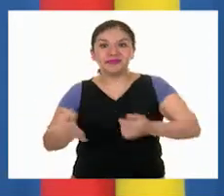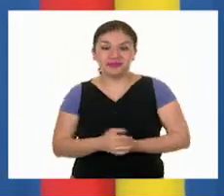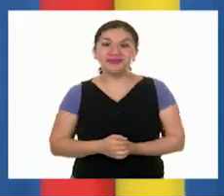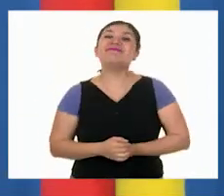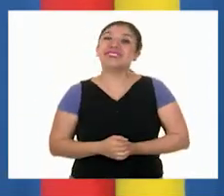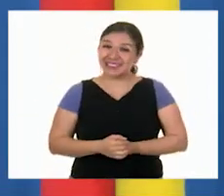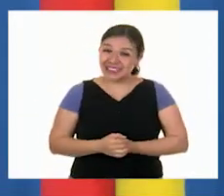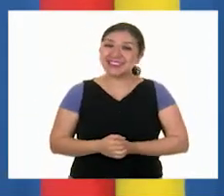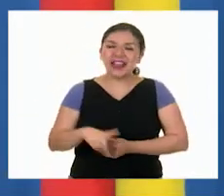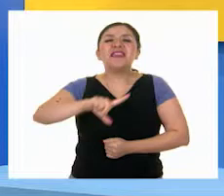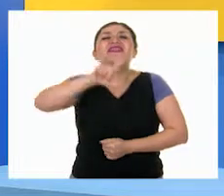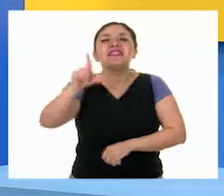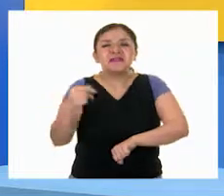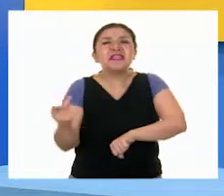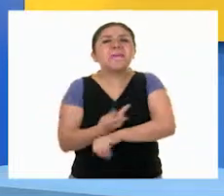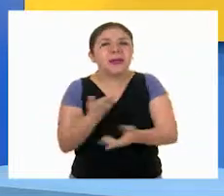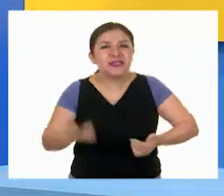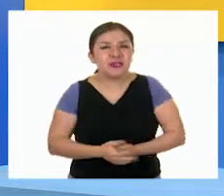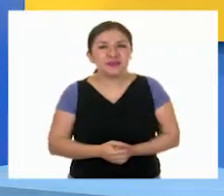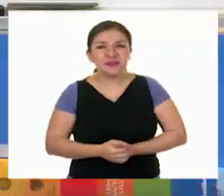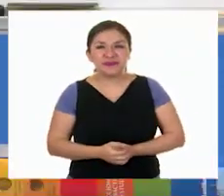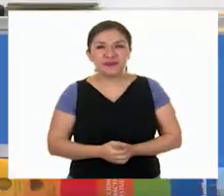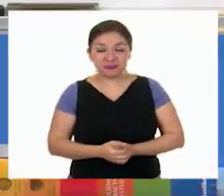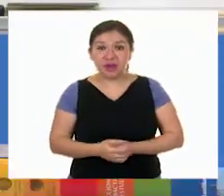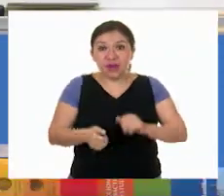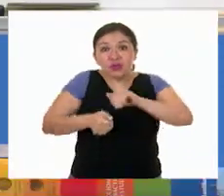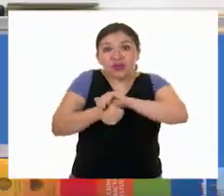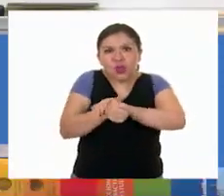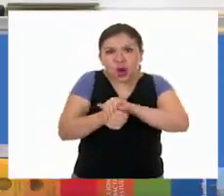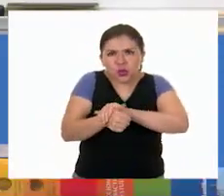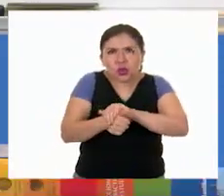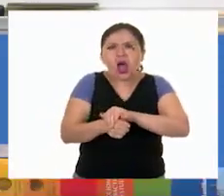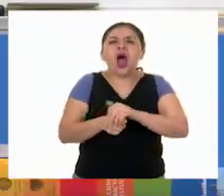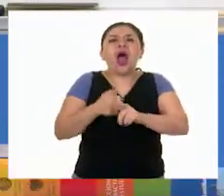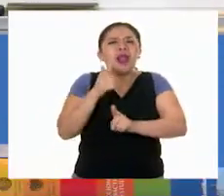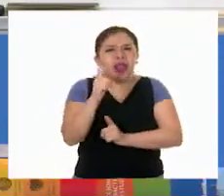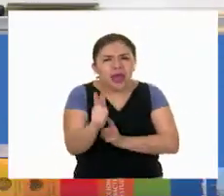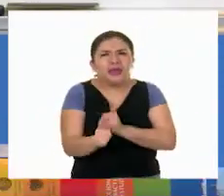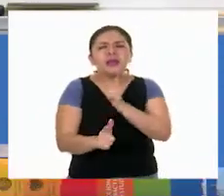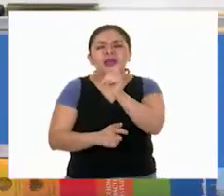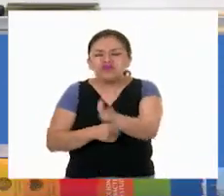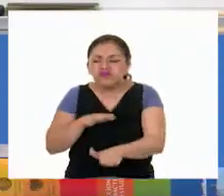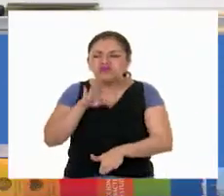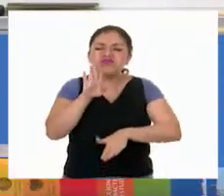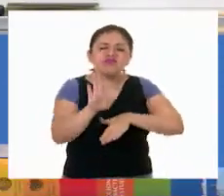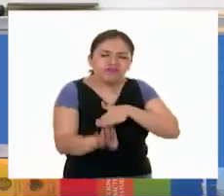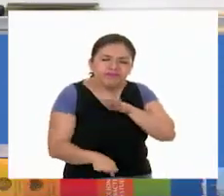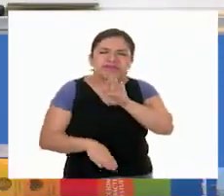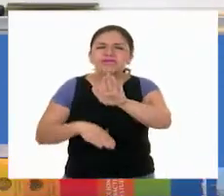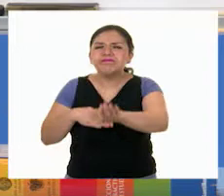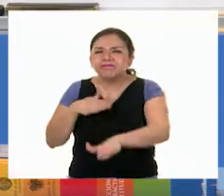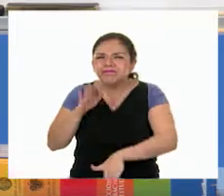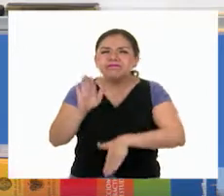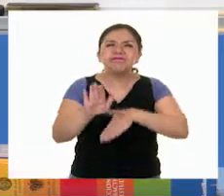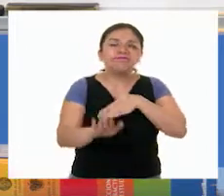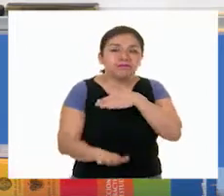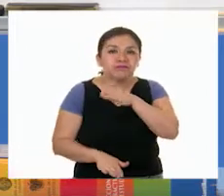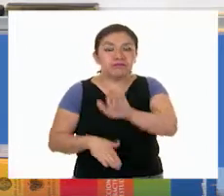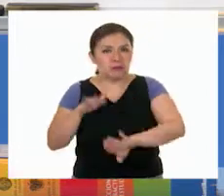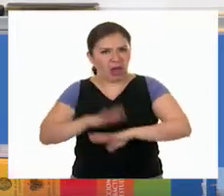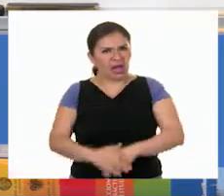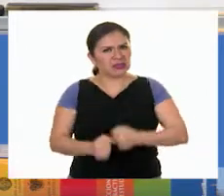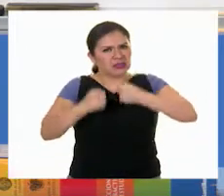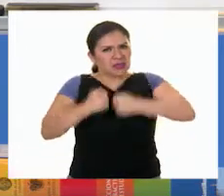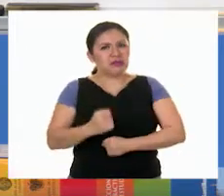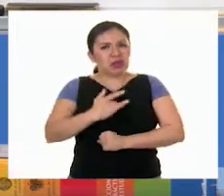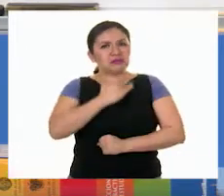Así es. ¿Y qué pasó después, Raulito? La tortuga iba ahí, así, paso a pasito, y muy segura,